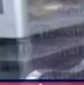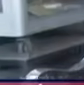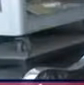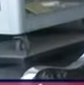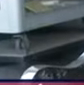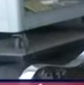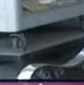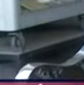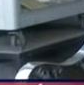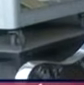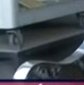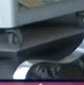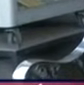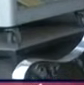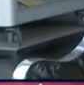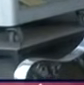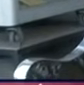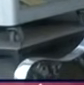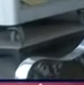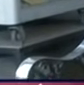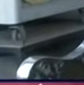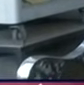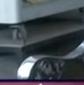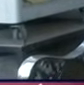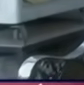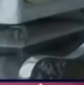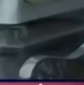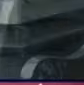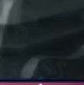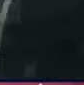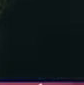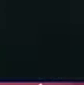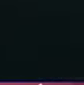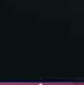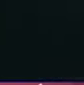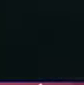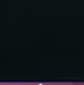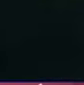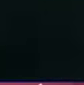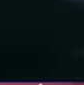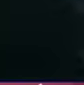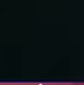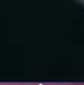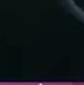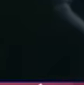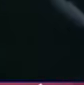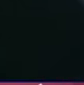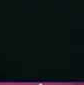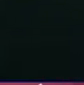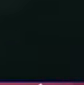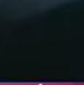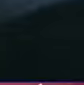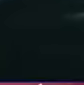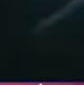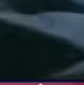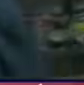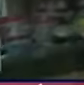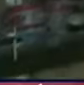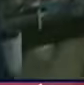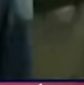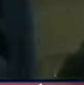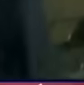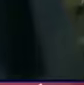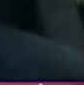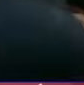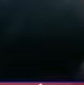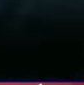Bueno, descansando después del largo trabajo que se ha realizado. Bueno, Sergio, sí, después de una jornada laboral, ¿no? Aquí que tenemos en el Cementerio General,